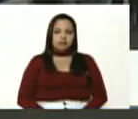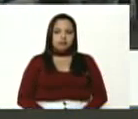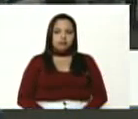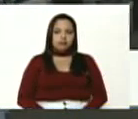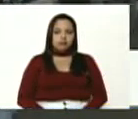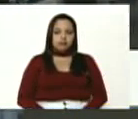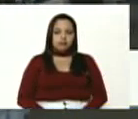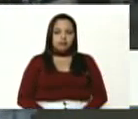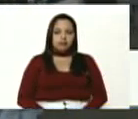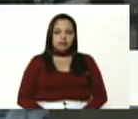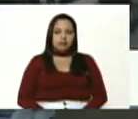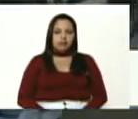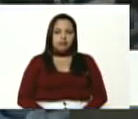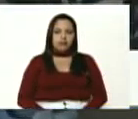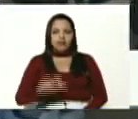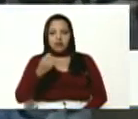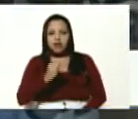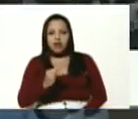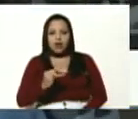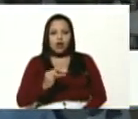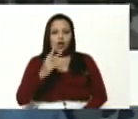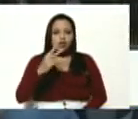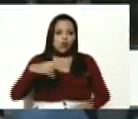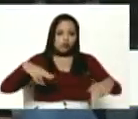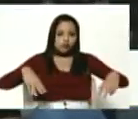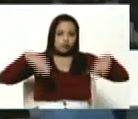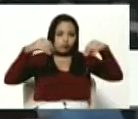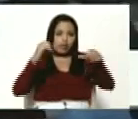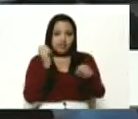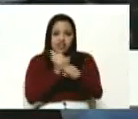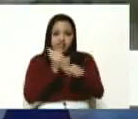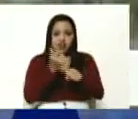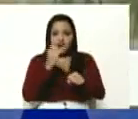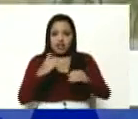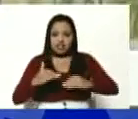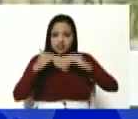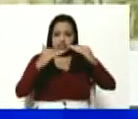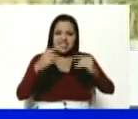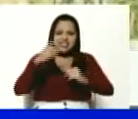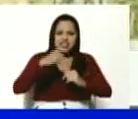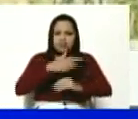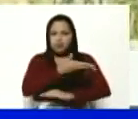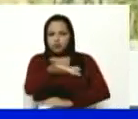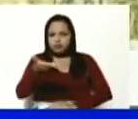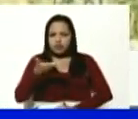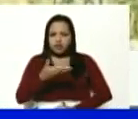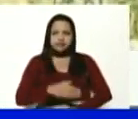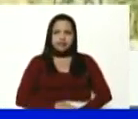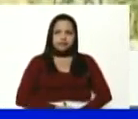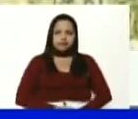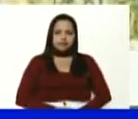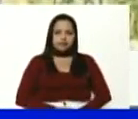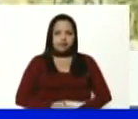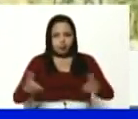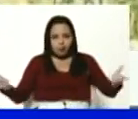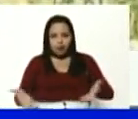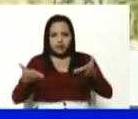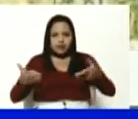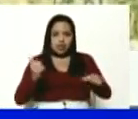si tenemos las dos unidades haga todo arriba también necesitamos que ustedes motiven a la gente bajo